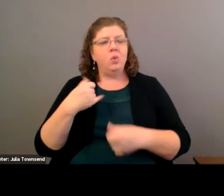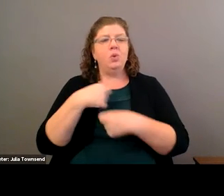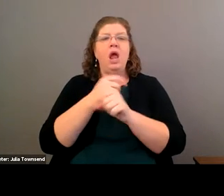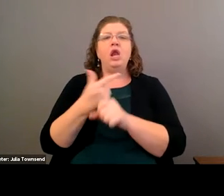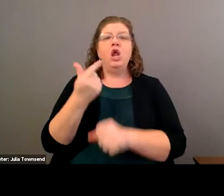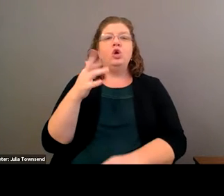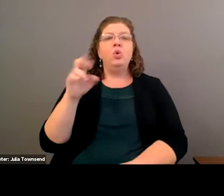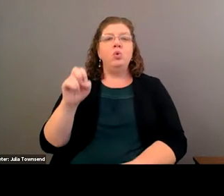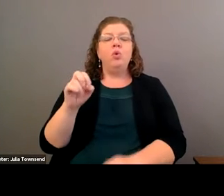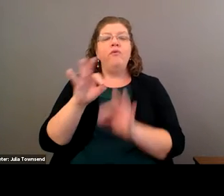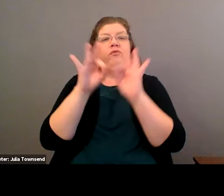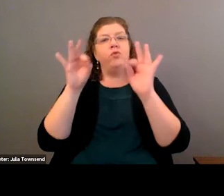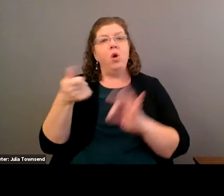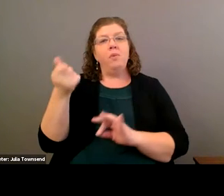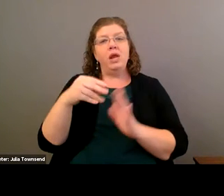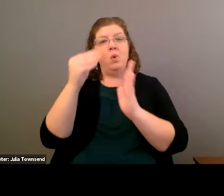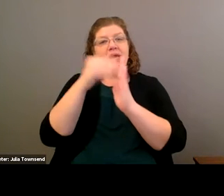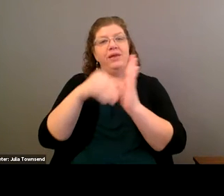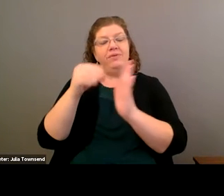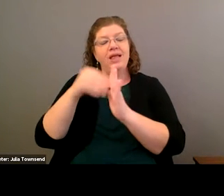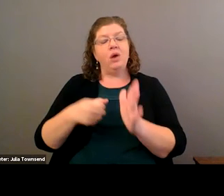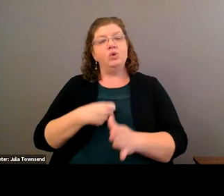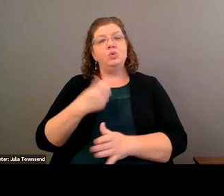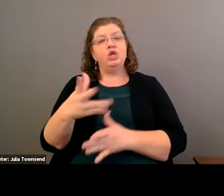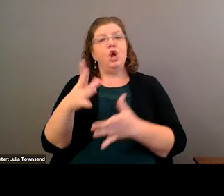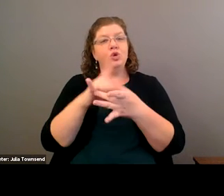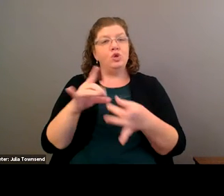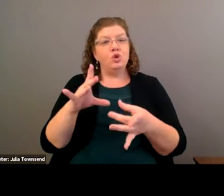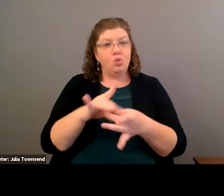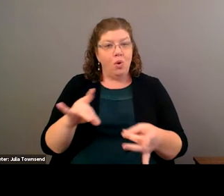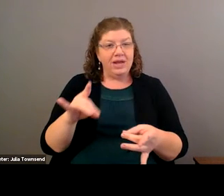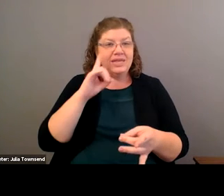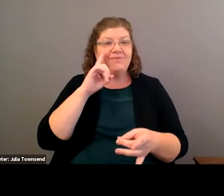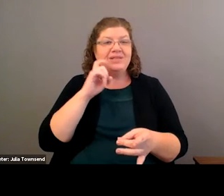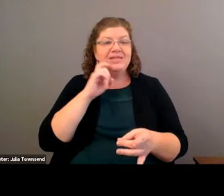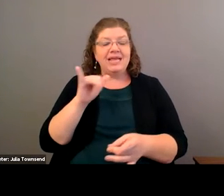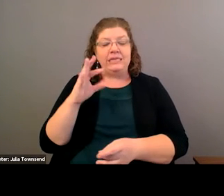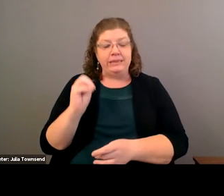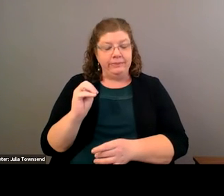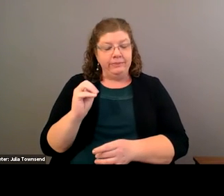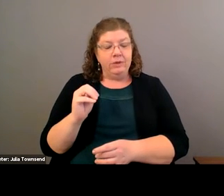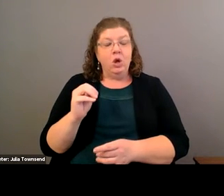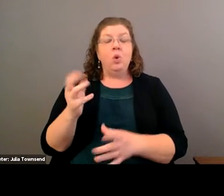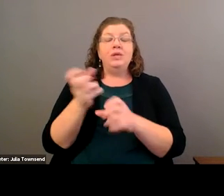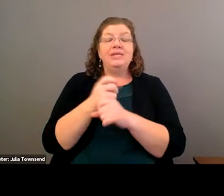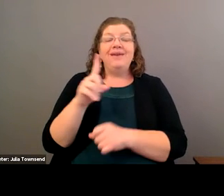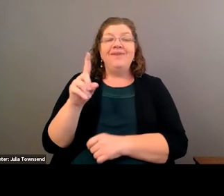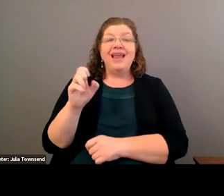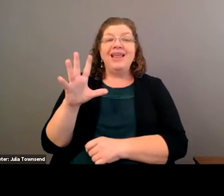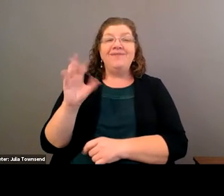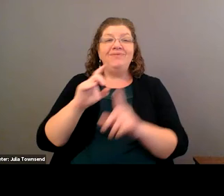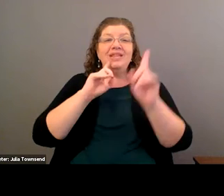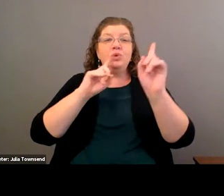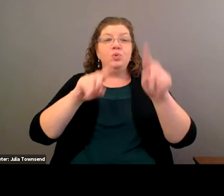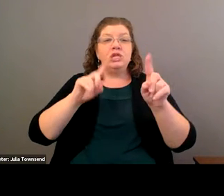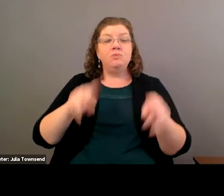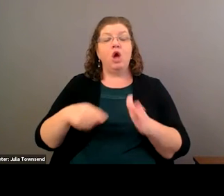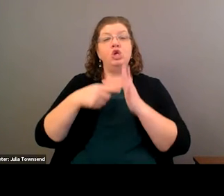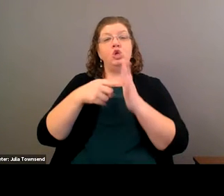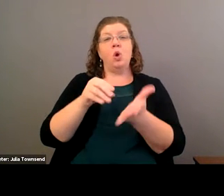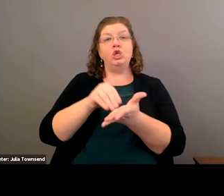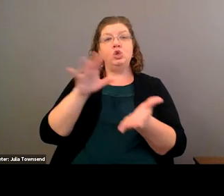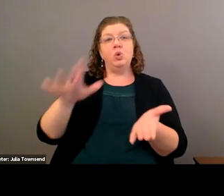que la de los niños. Creamos una encuesta por Google para que las puedan contestar y recibimos